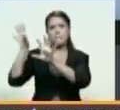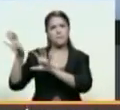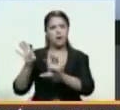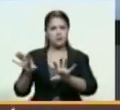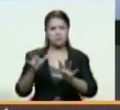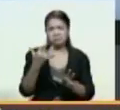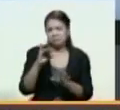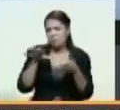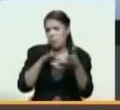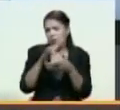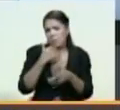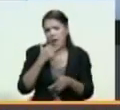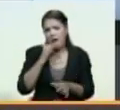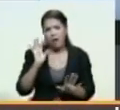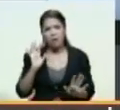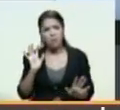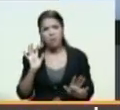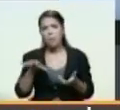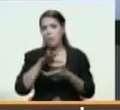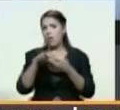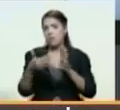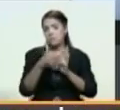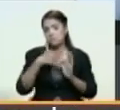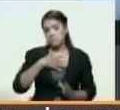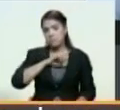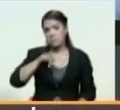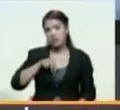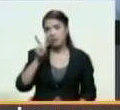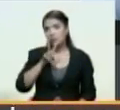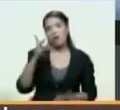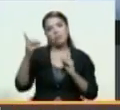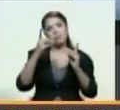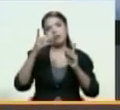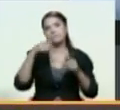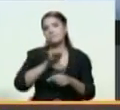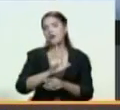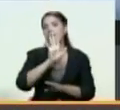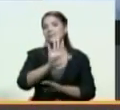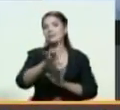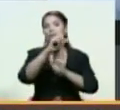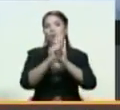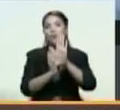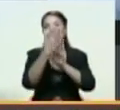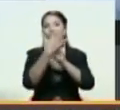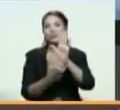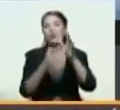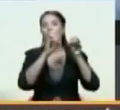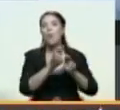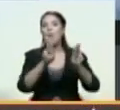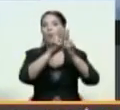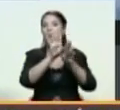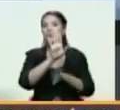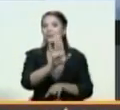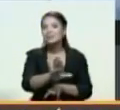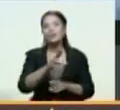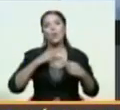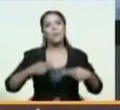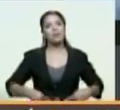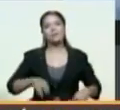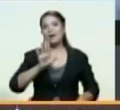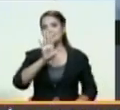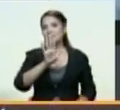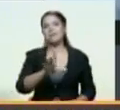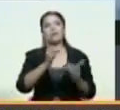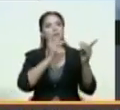tenga algún tipo de problema con Venezuela es el diálogo, porque así lo manda la Carta de las Naciones Unidas, porque así lo manda la humanidad misma.